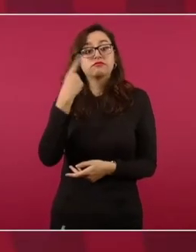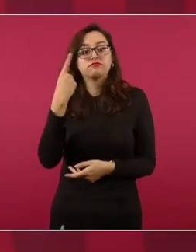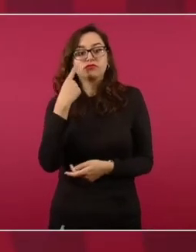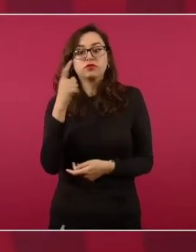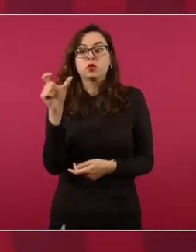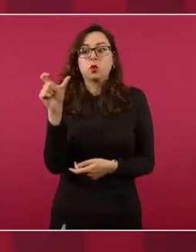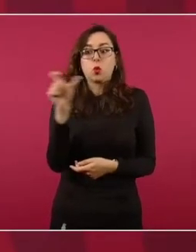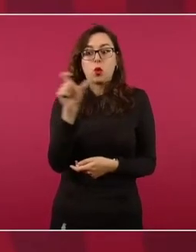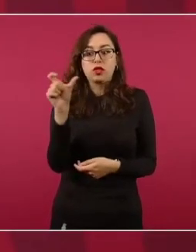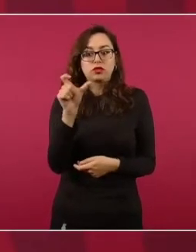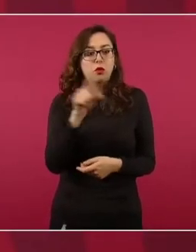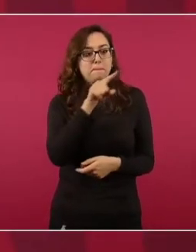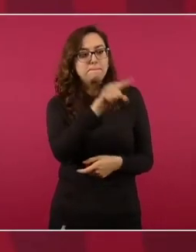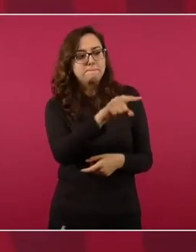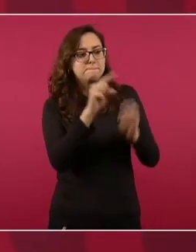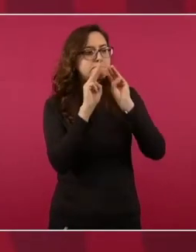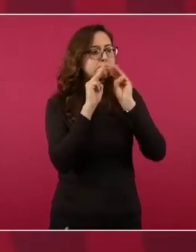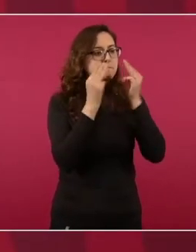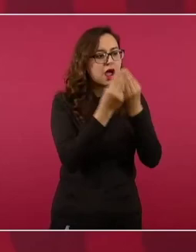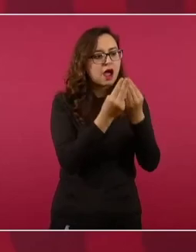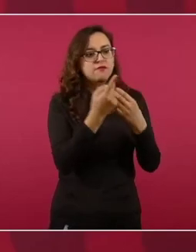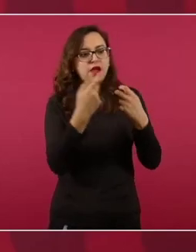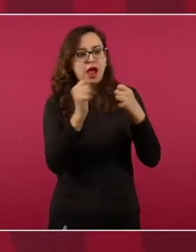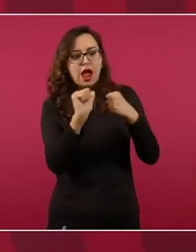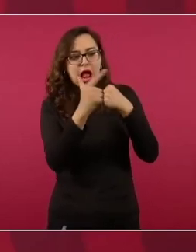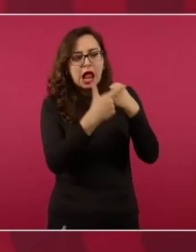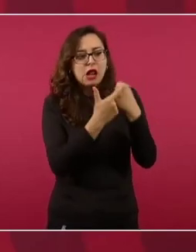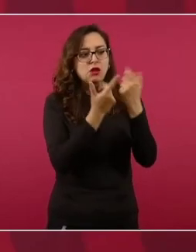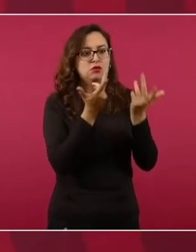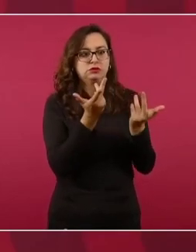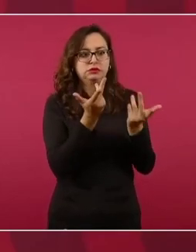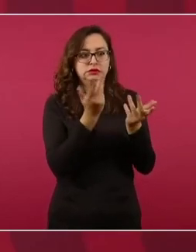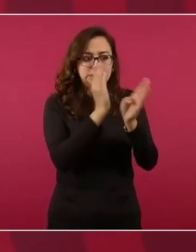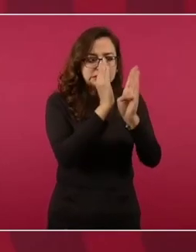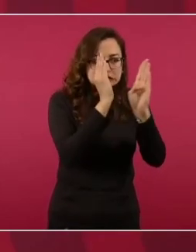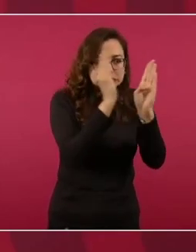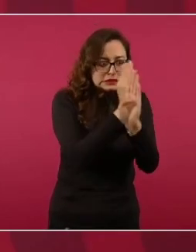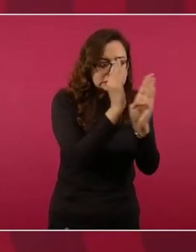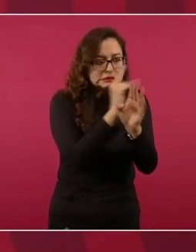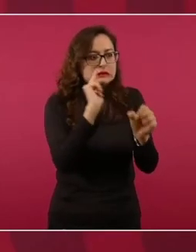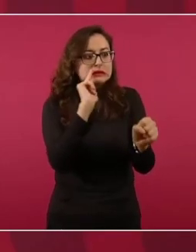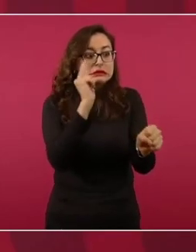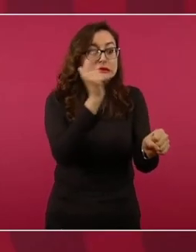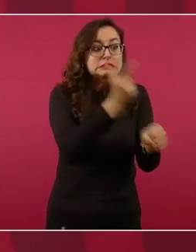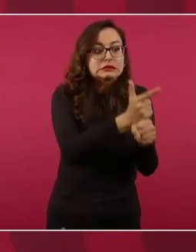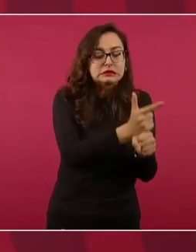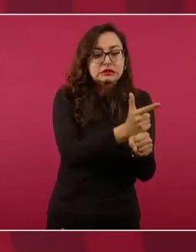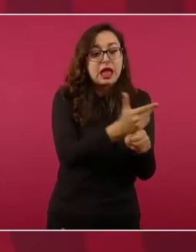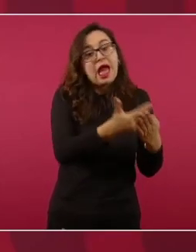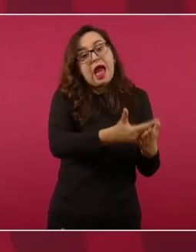para poder dar seguimiento a un presunto delincuente.